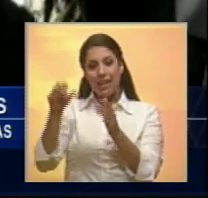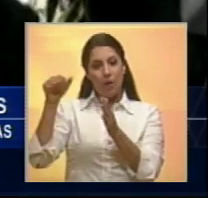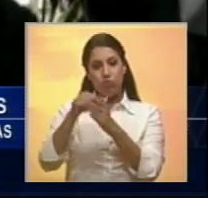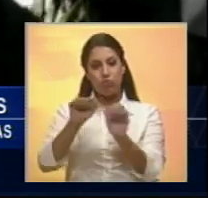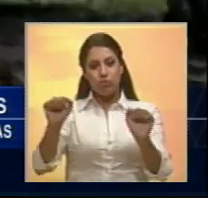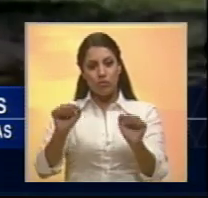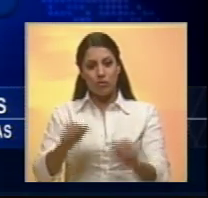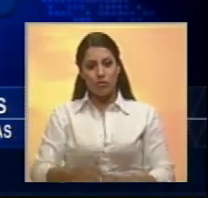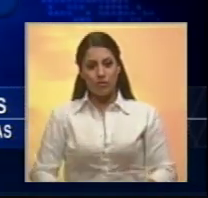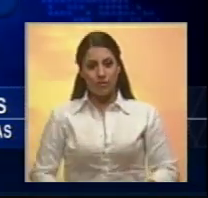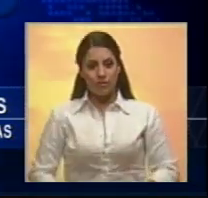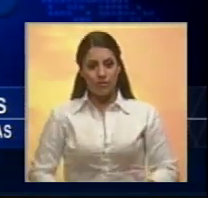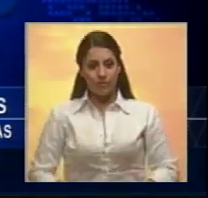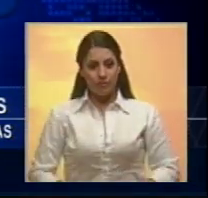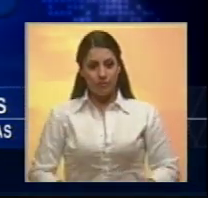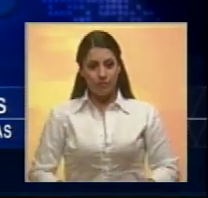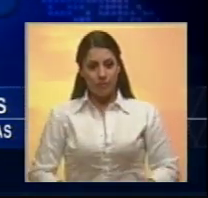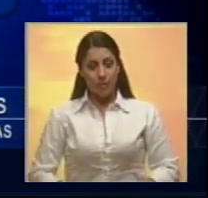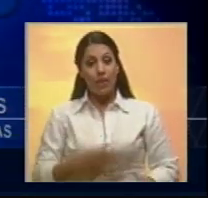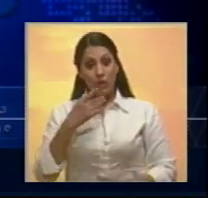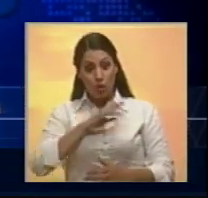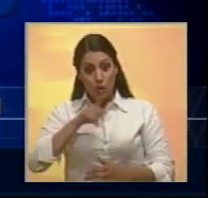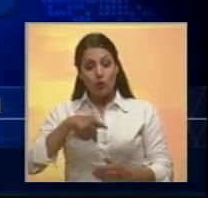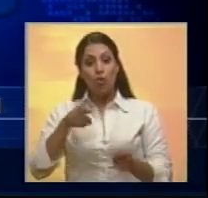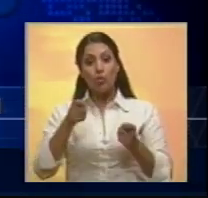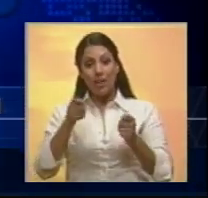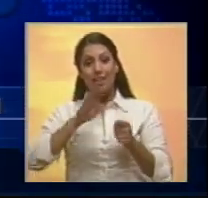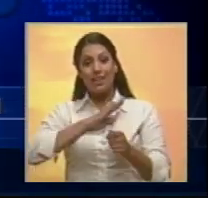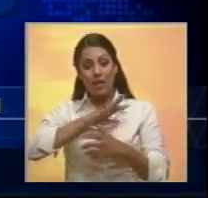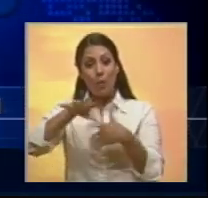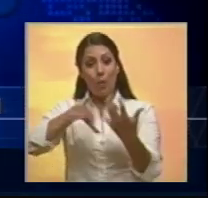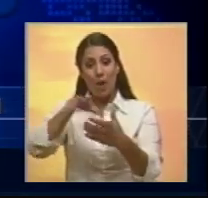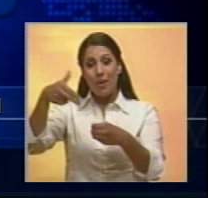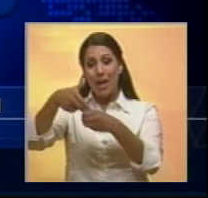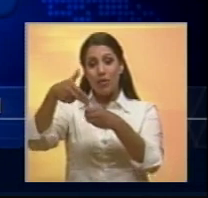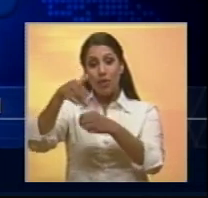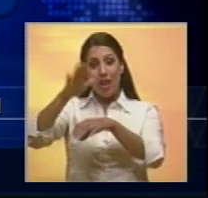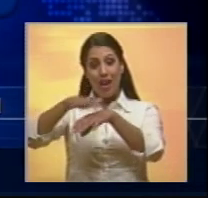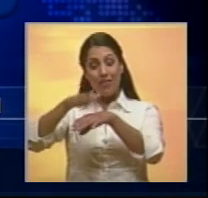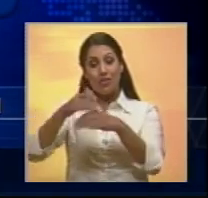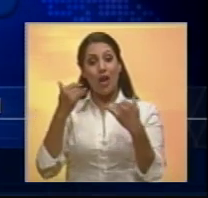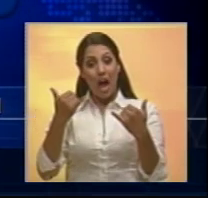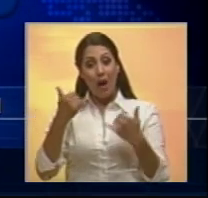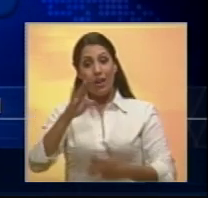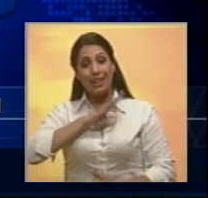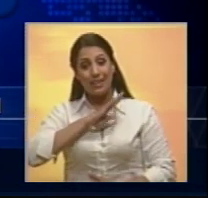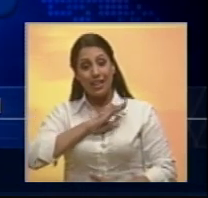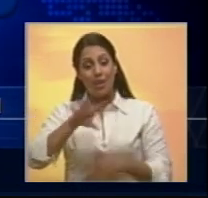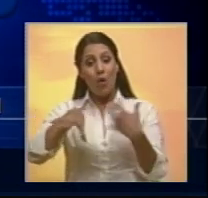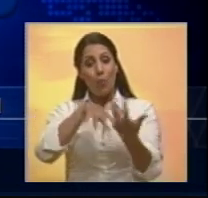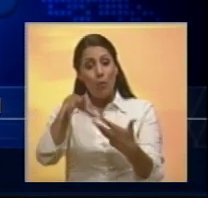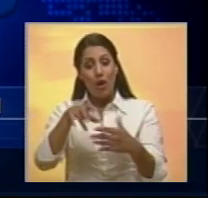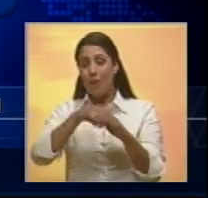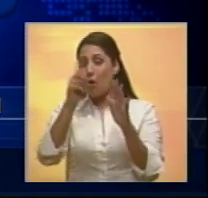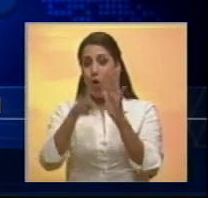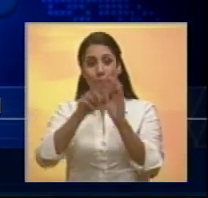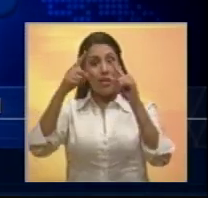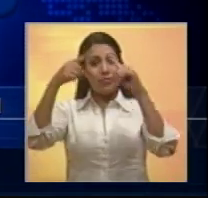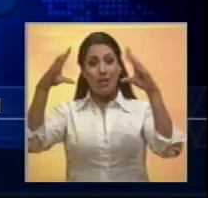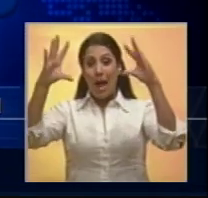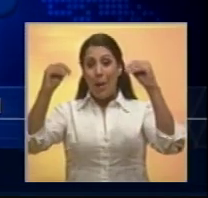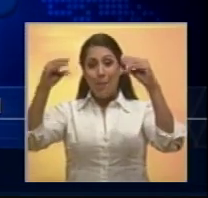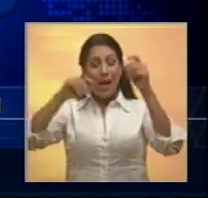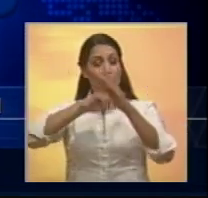estrelló. Y procedemos, tenemos problema de combustibles. Ahora tenemos falla total eléctrica,